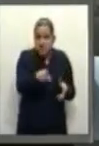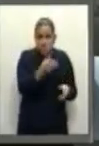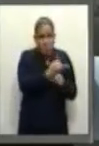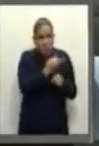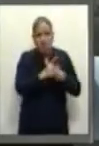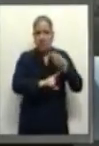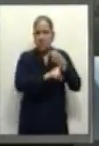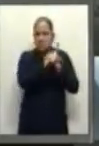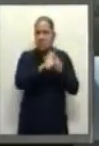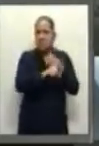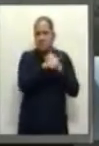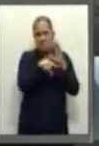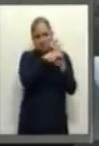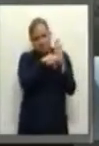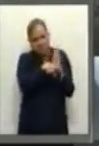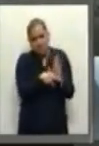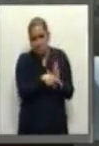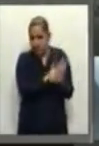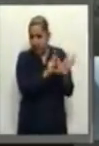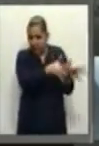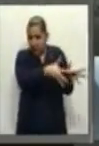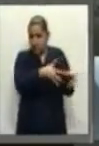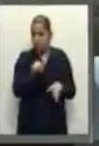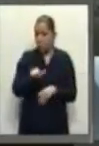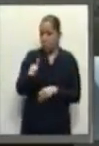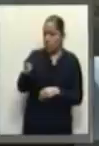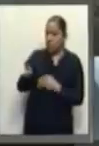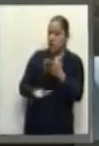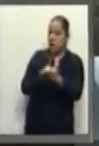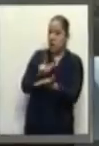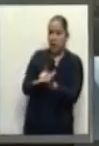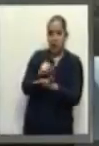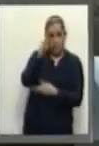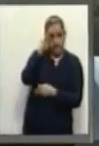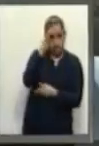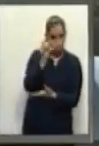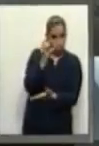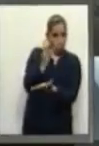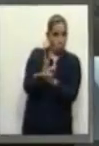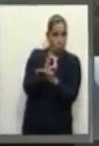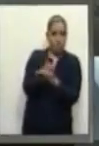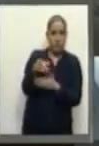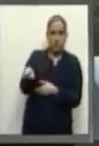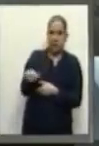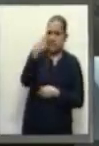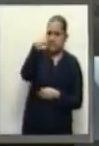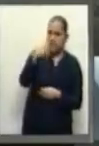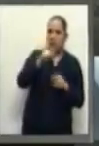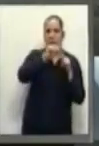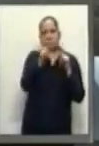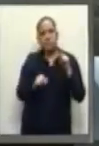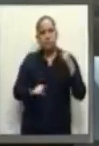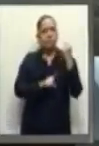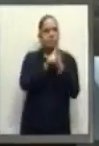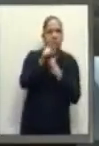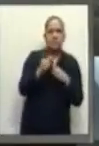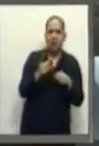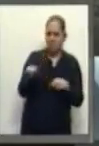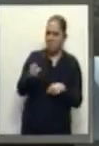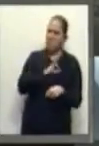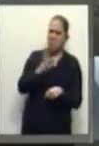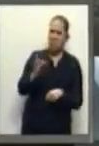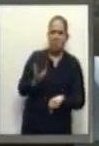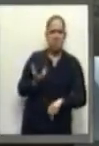encuentran y pensar que esta ley va a resolver los problemas de seguridad pública por lo menos en el marco legal Así es